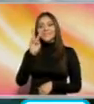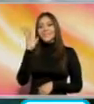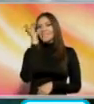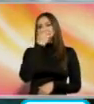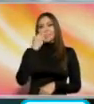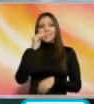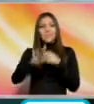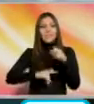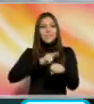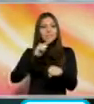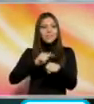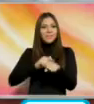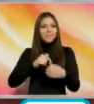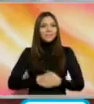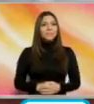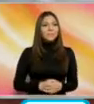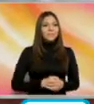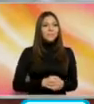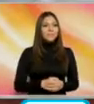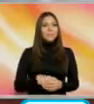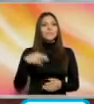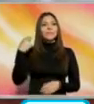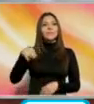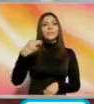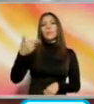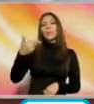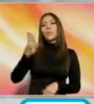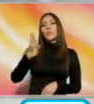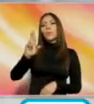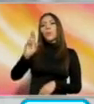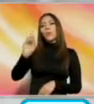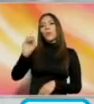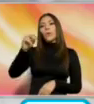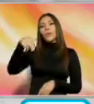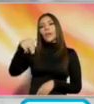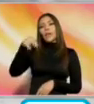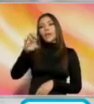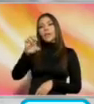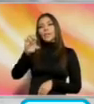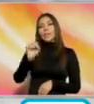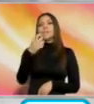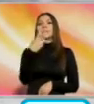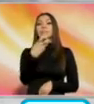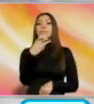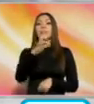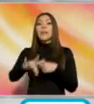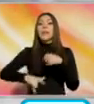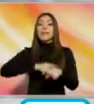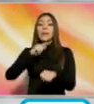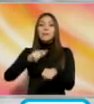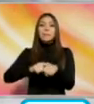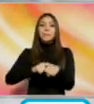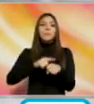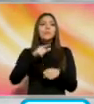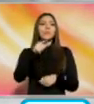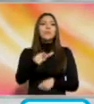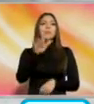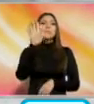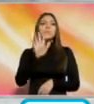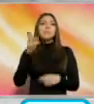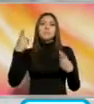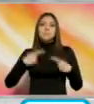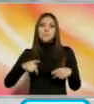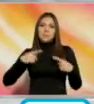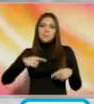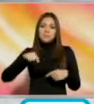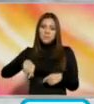estos animales, Gustavo. Así es. Hurones. A mí me encantan, ¿eh? Hurones, una Hurones. mascota que en la parte de popularidad de